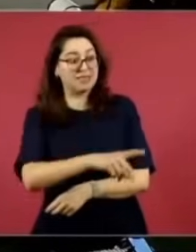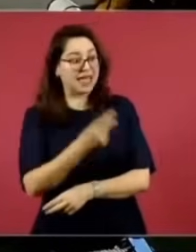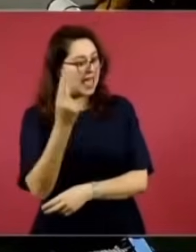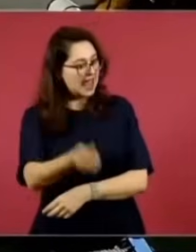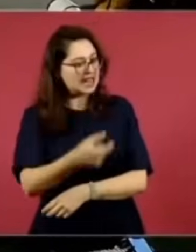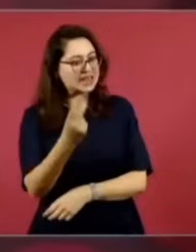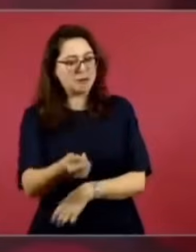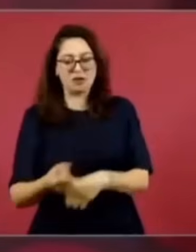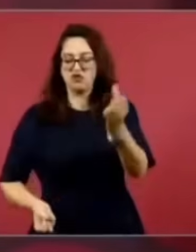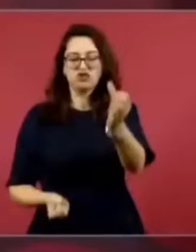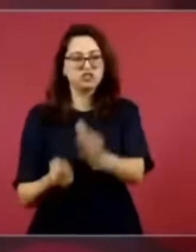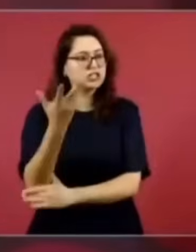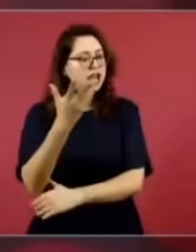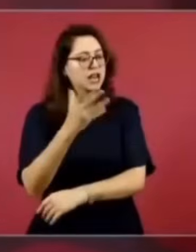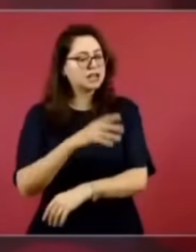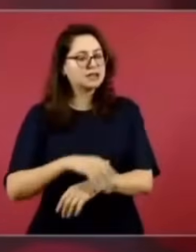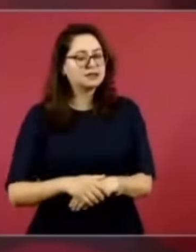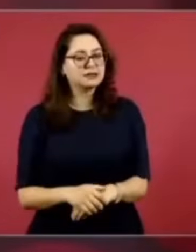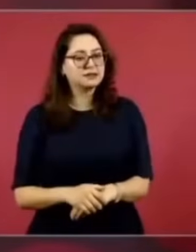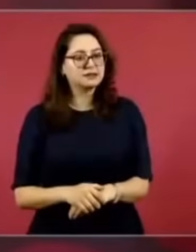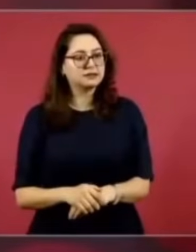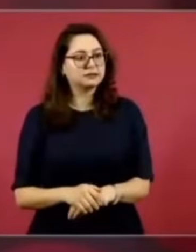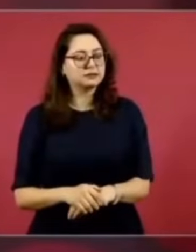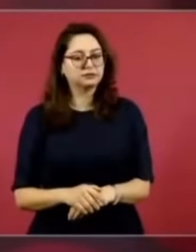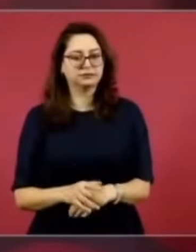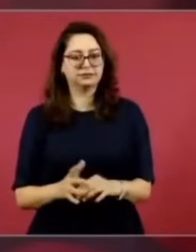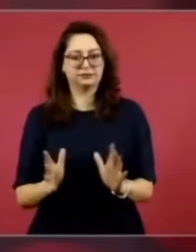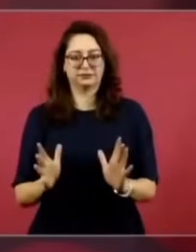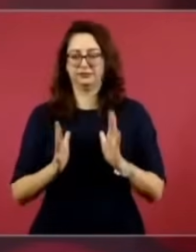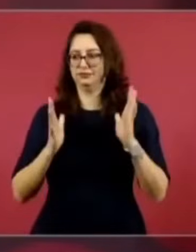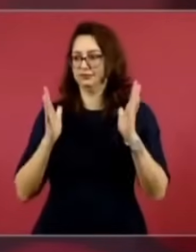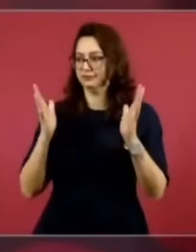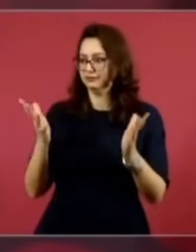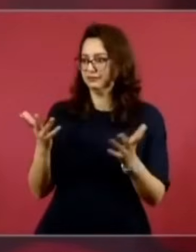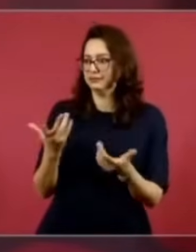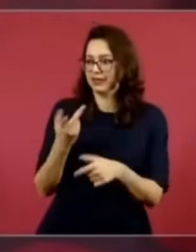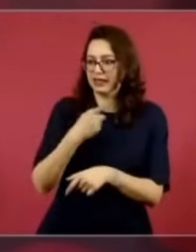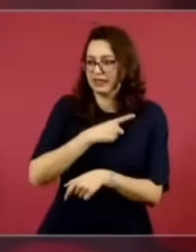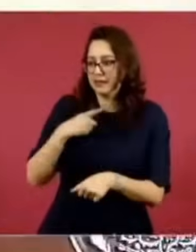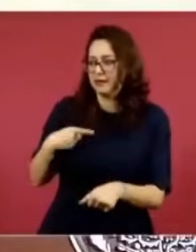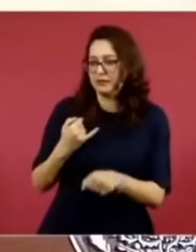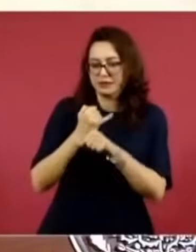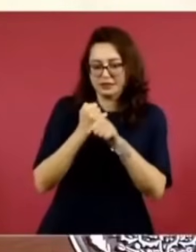para que no diera tiempo de nada.